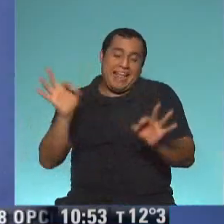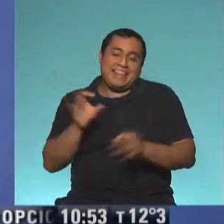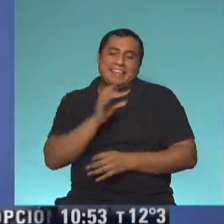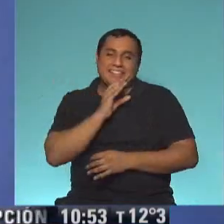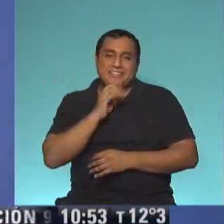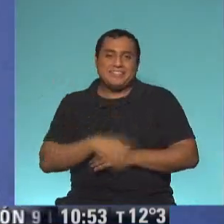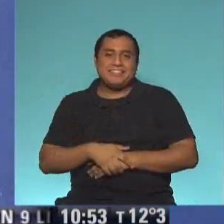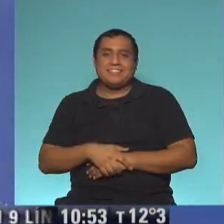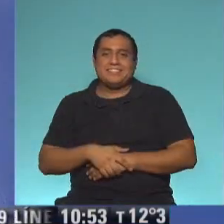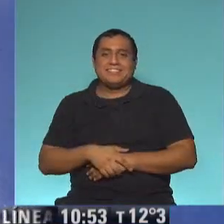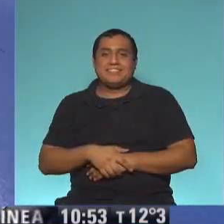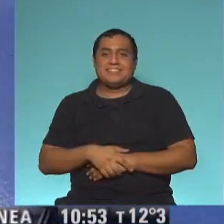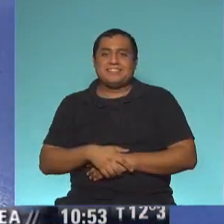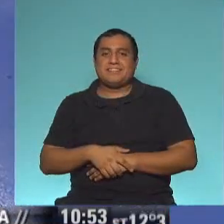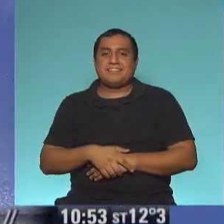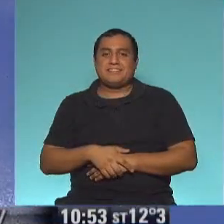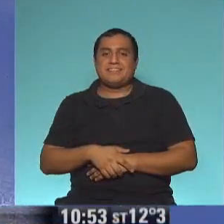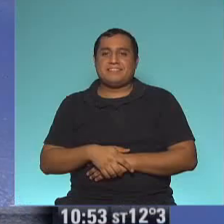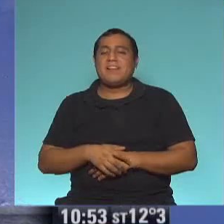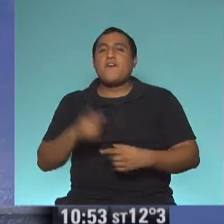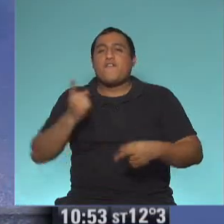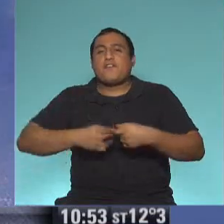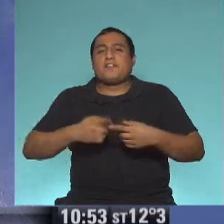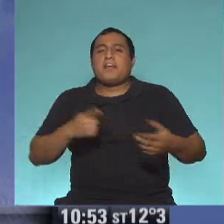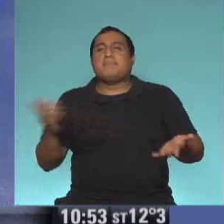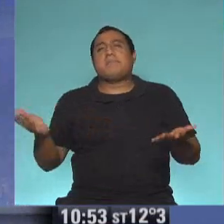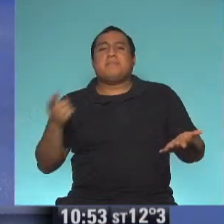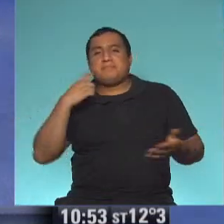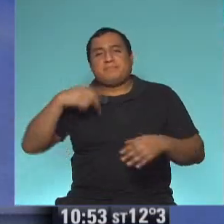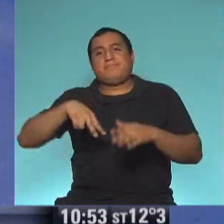Arriba. Paso parada. ¿Qué pasó? Yo me acuerdo cuando íbamos a la fiesta. Cuando la mejor